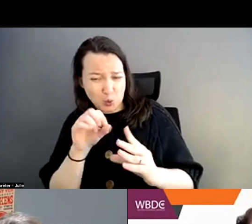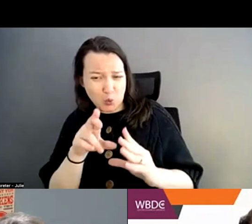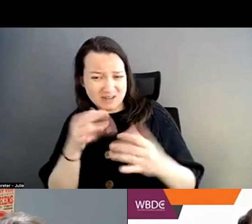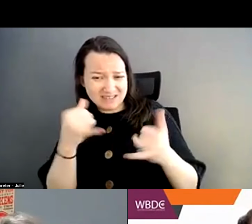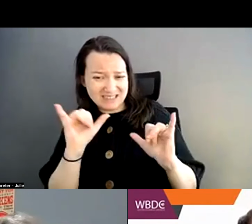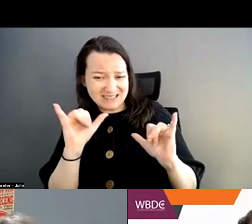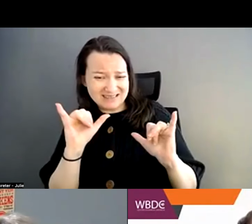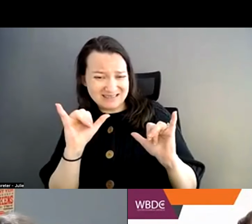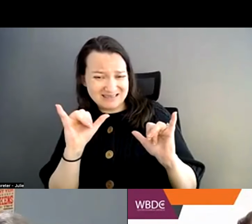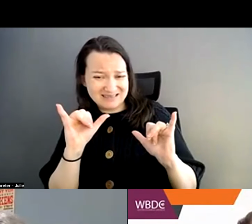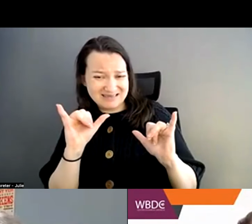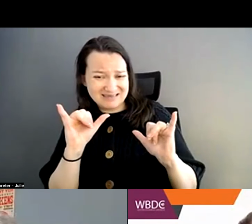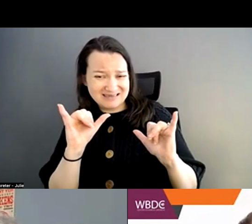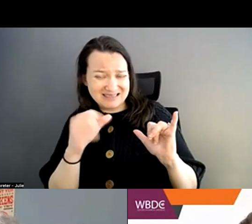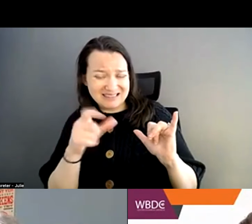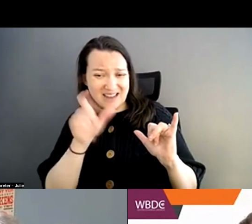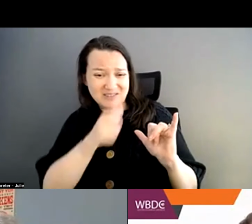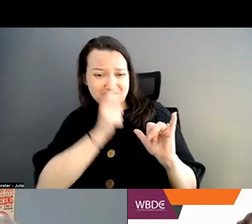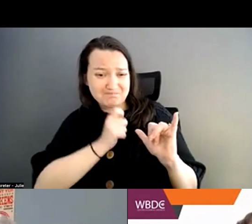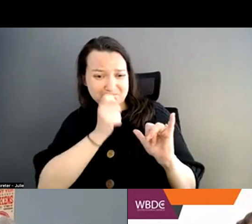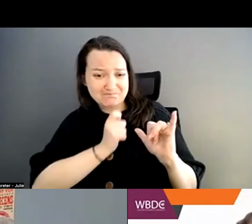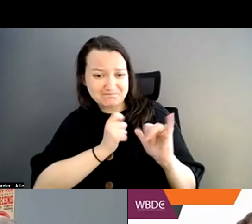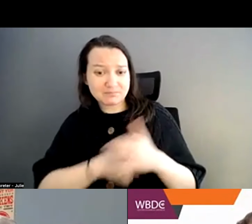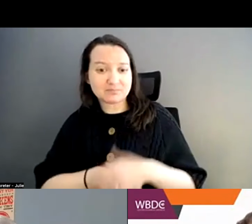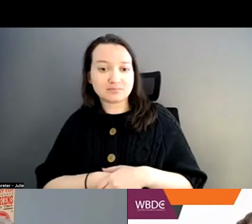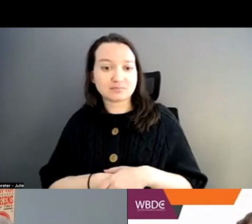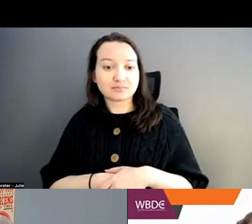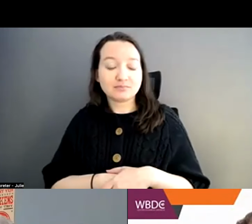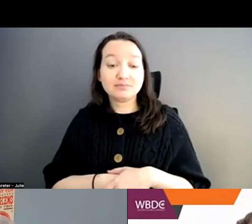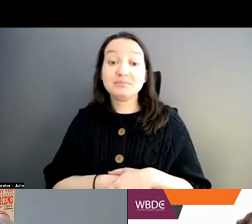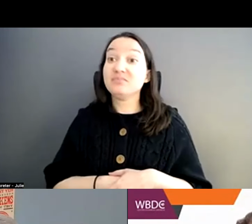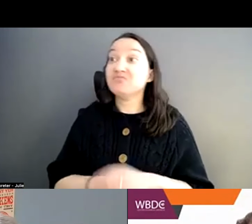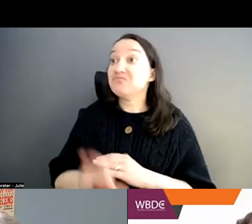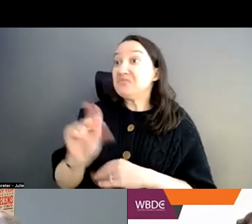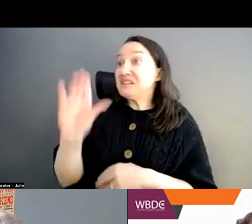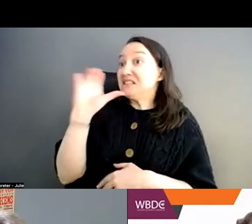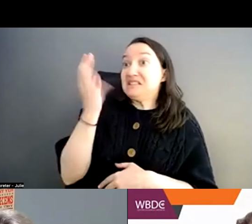añadir sobre esto o si lo que dijiste anteriormente todavía aplica y simplemente tenemos que